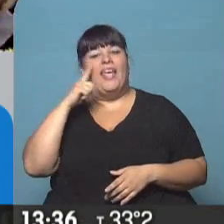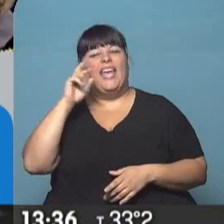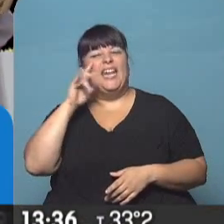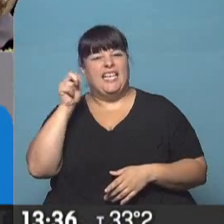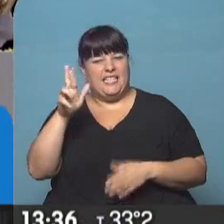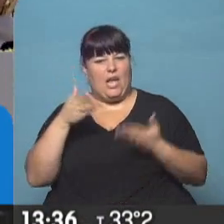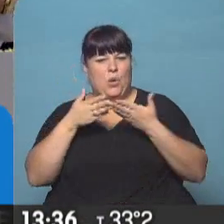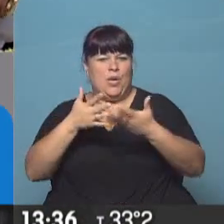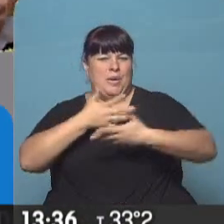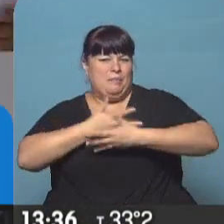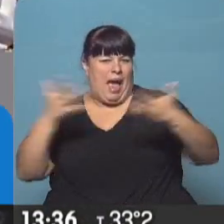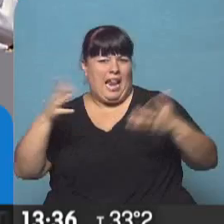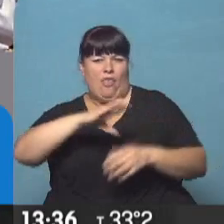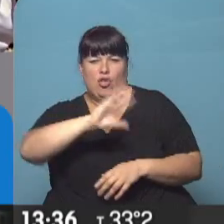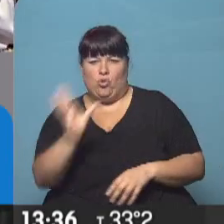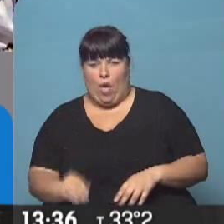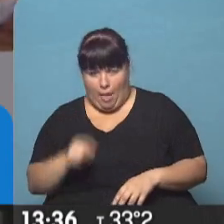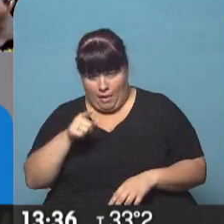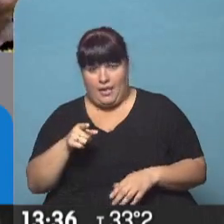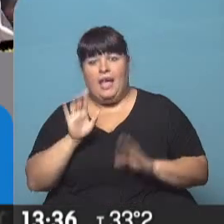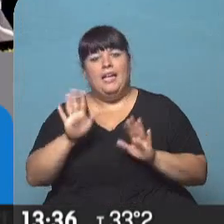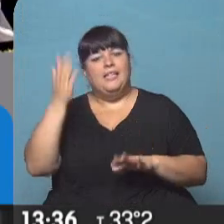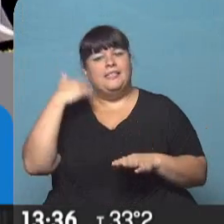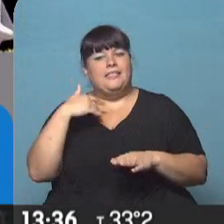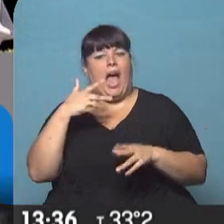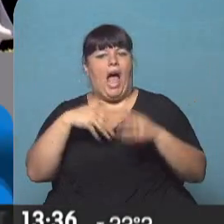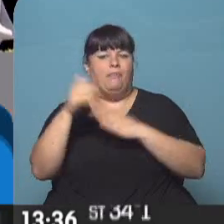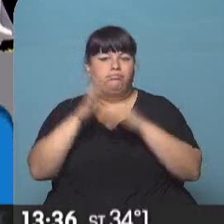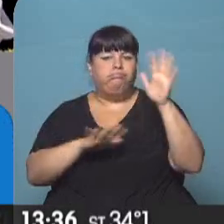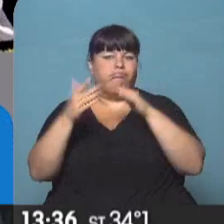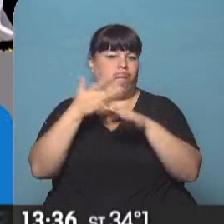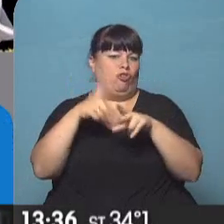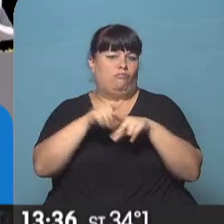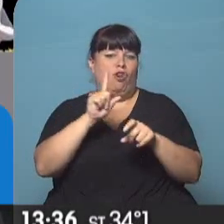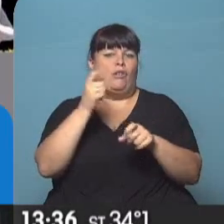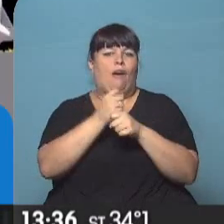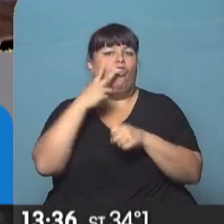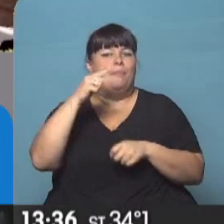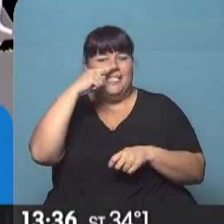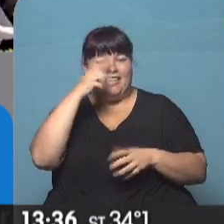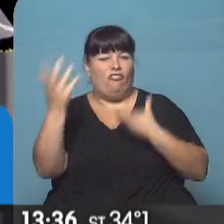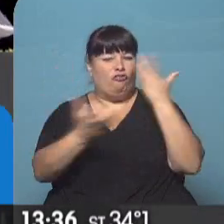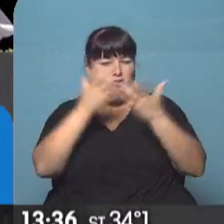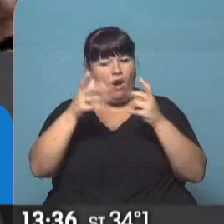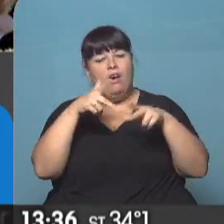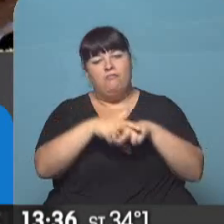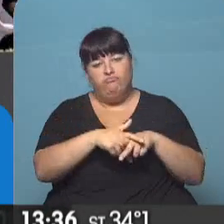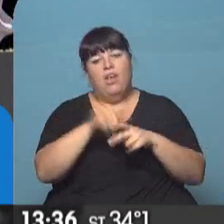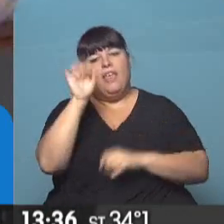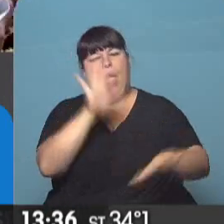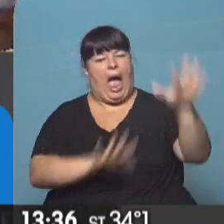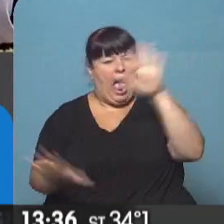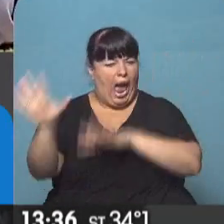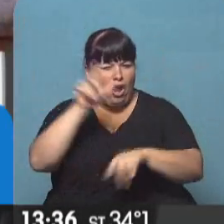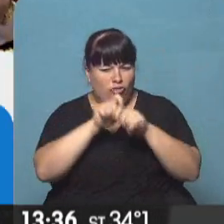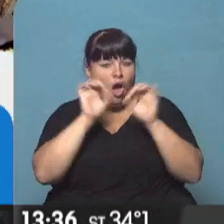el rompehielos más grande de Sudamérica, que estaba fuera de operaciones del año 2007 cuando sufrió un incendio y luego tuvo que ser